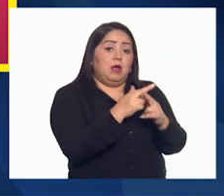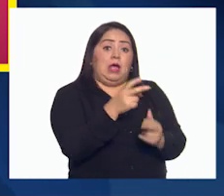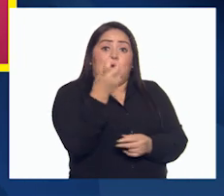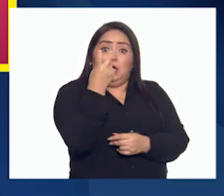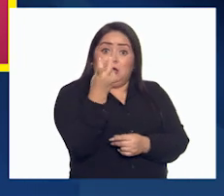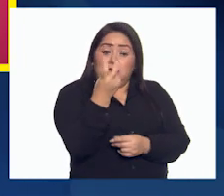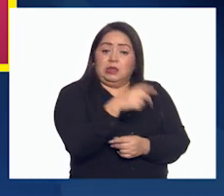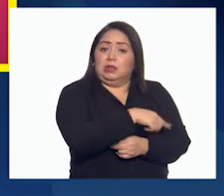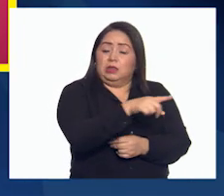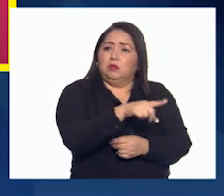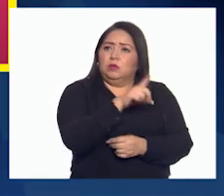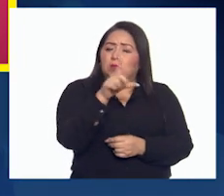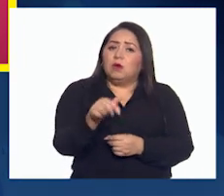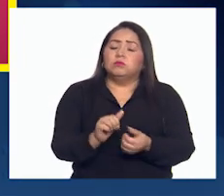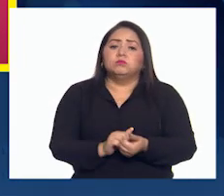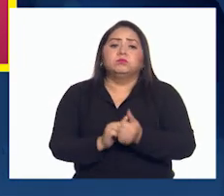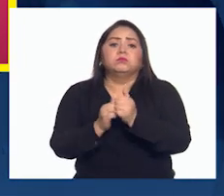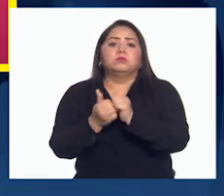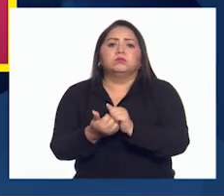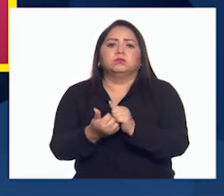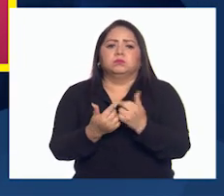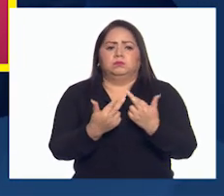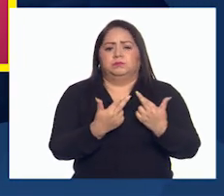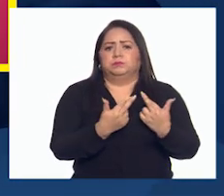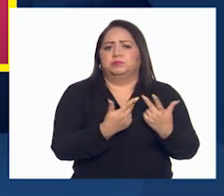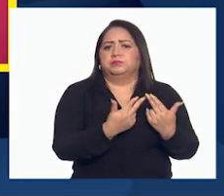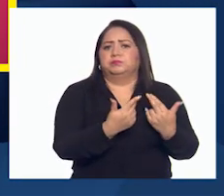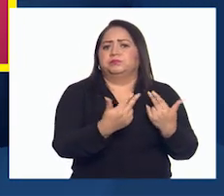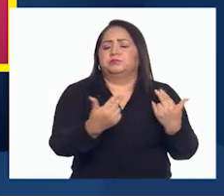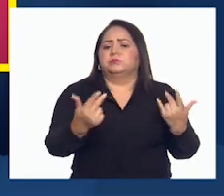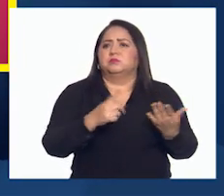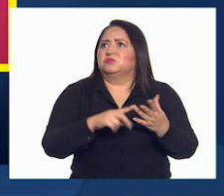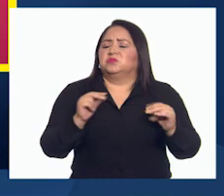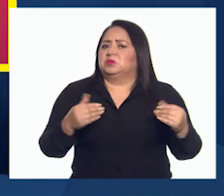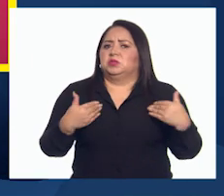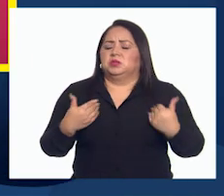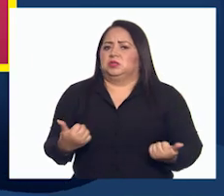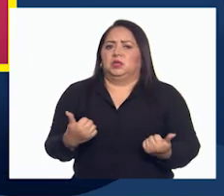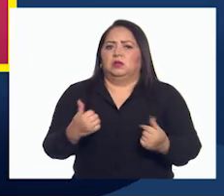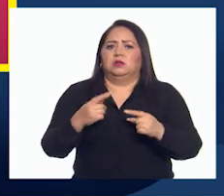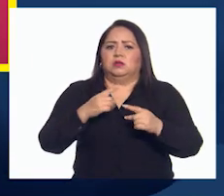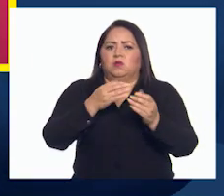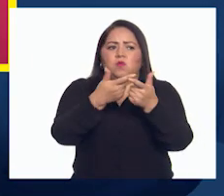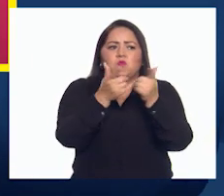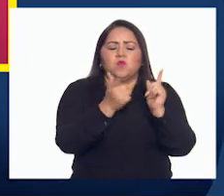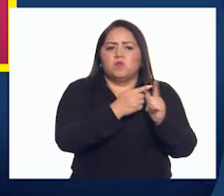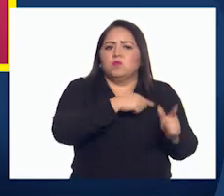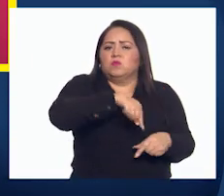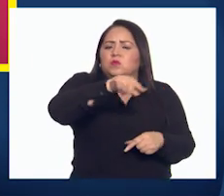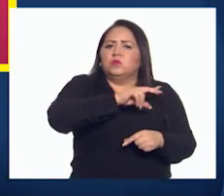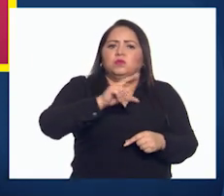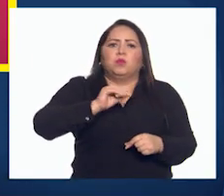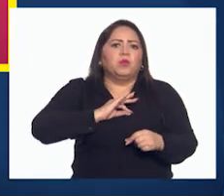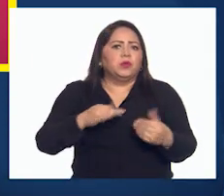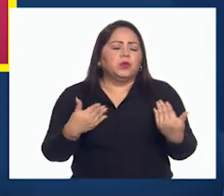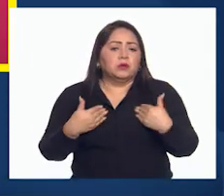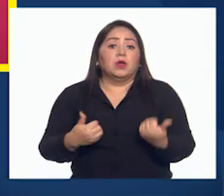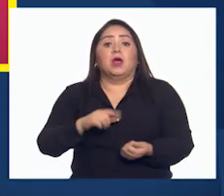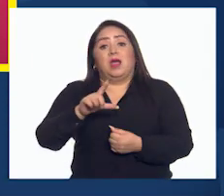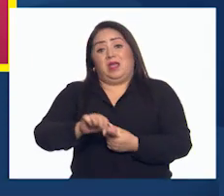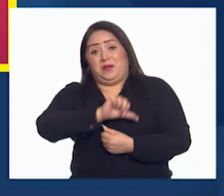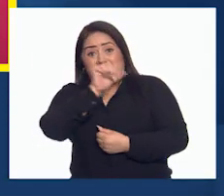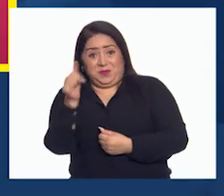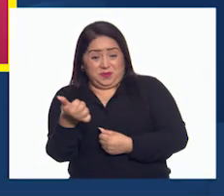Esto tuvo como consecuencia la desestructuración de las formas de entender el mundo de los distintos grupos americanos. La